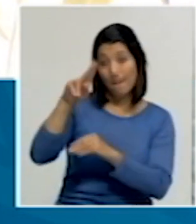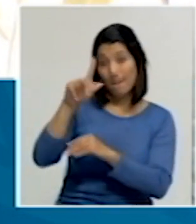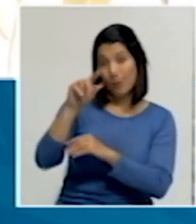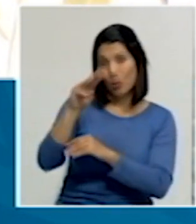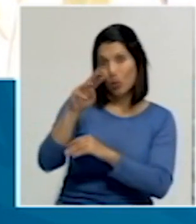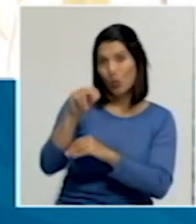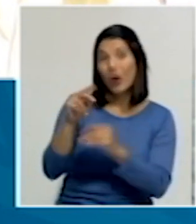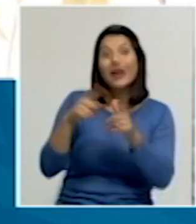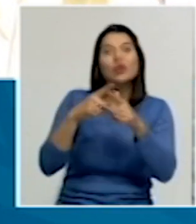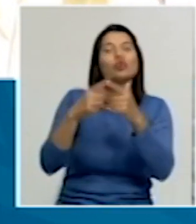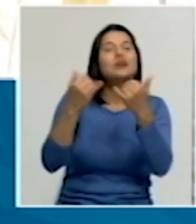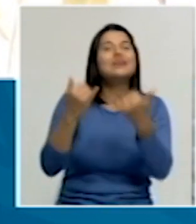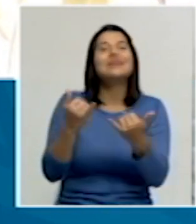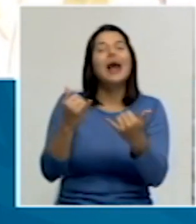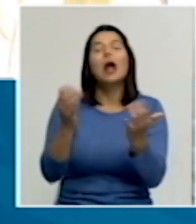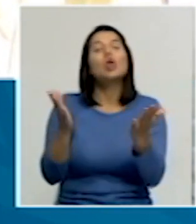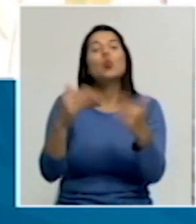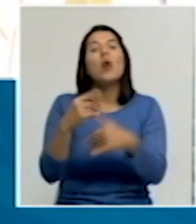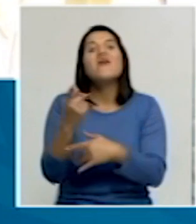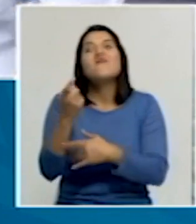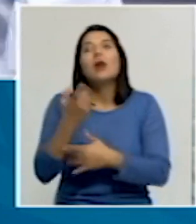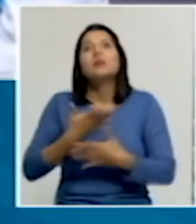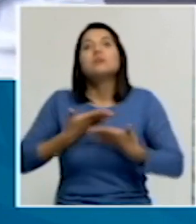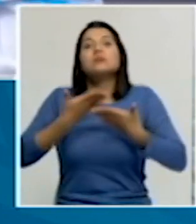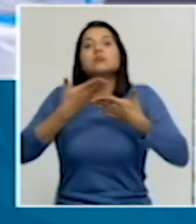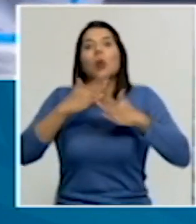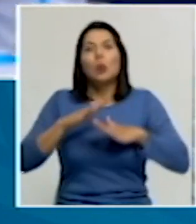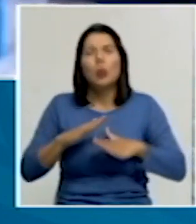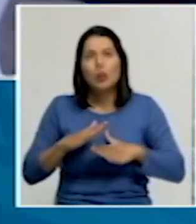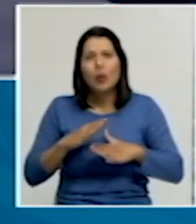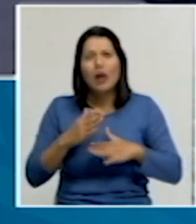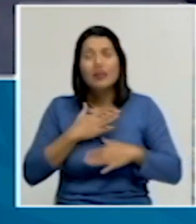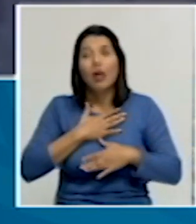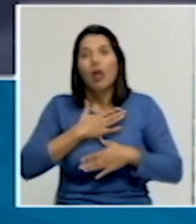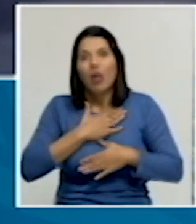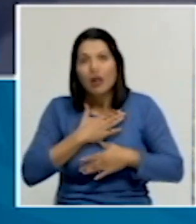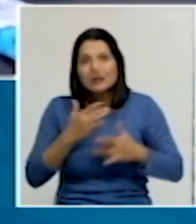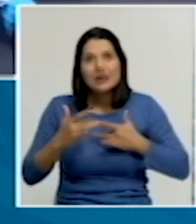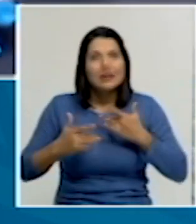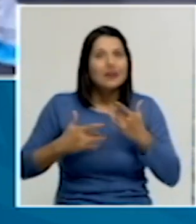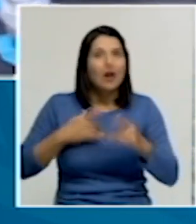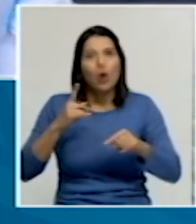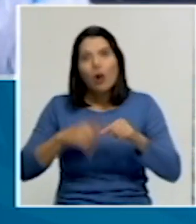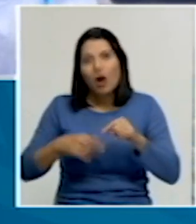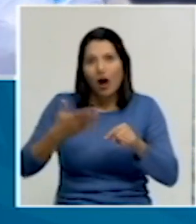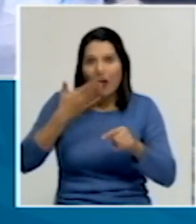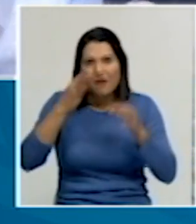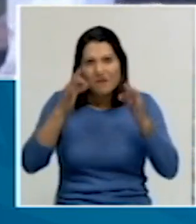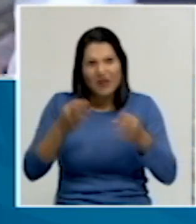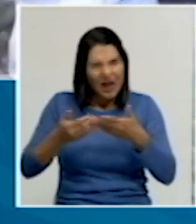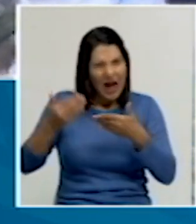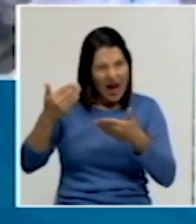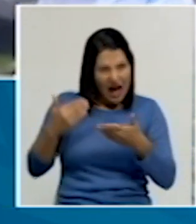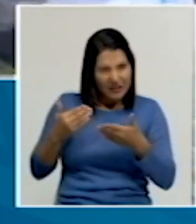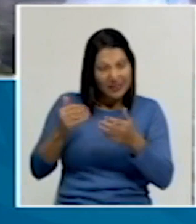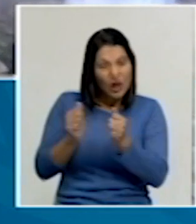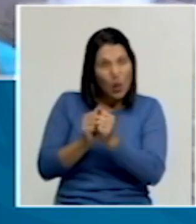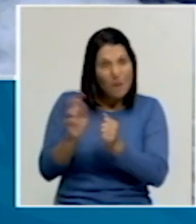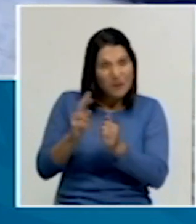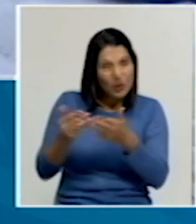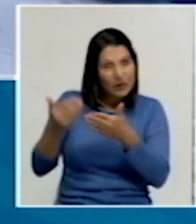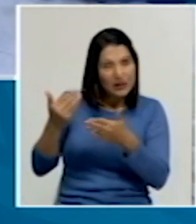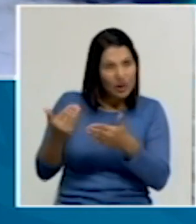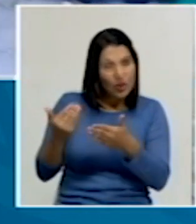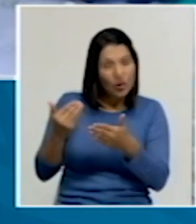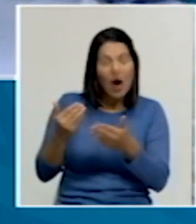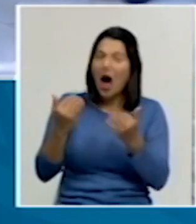de aire, esos ahogos terribles que tenía la gente con, digamos, con las variantes previas. Entonces